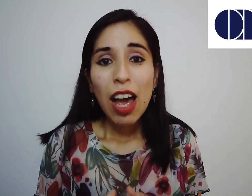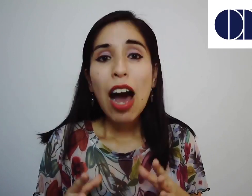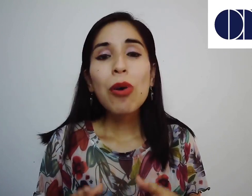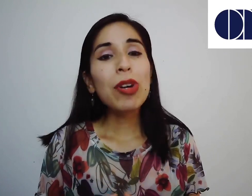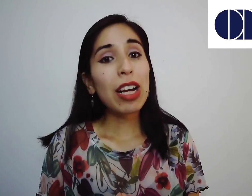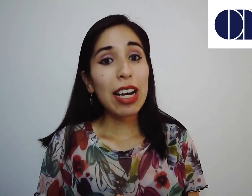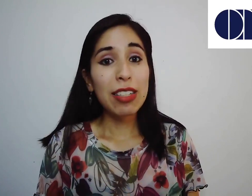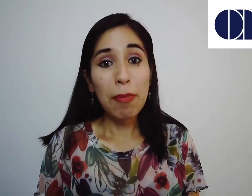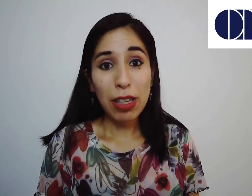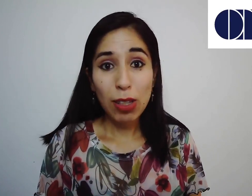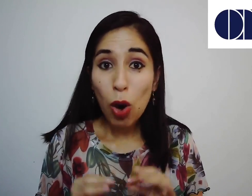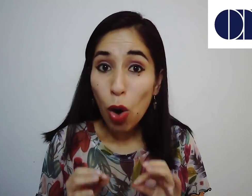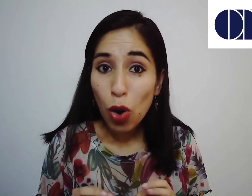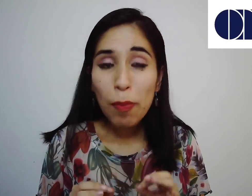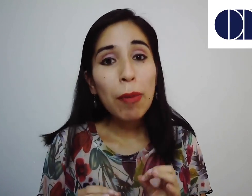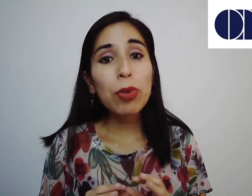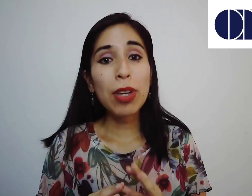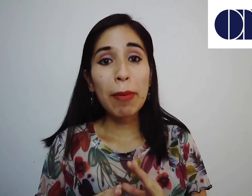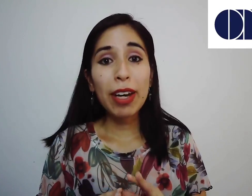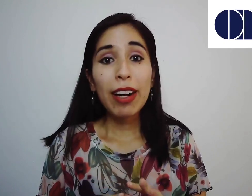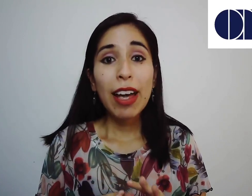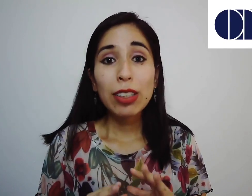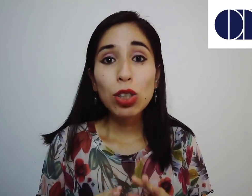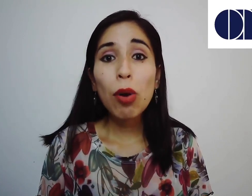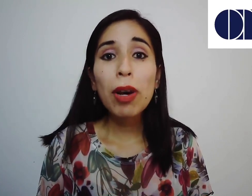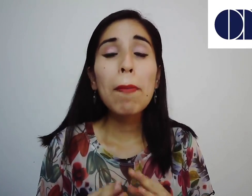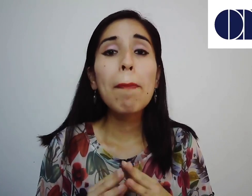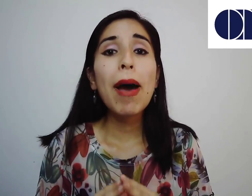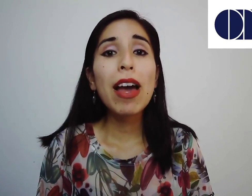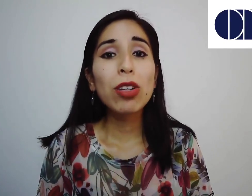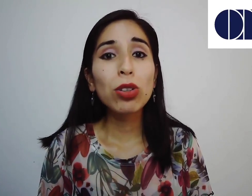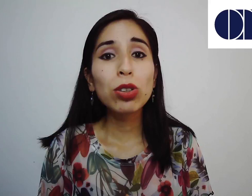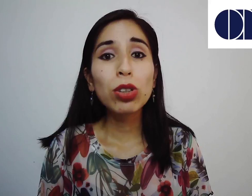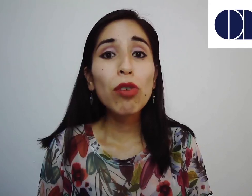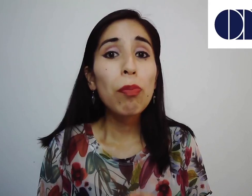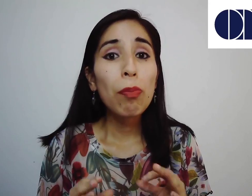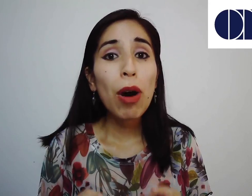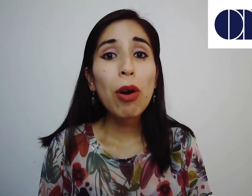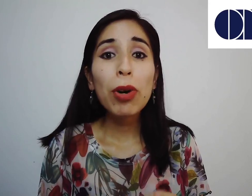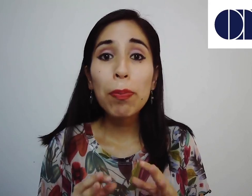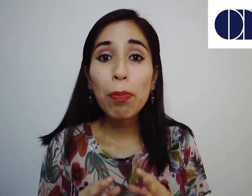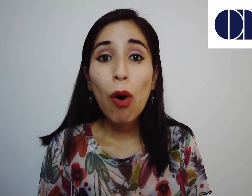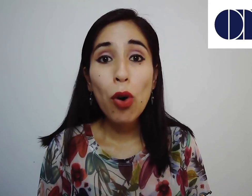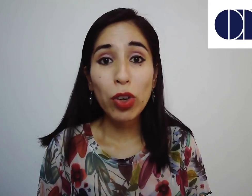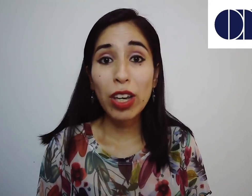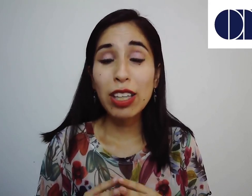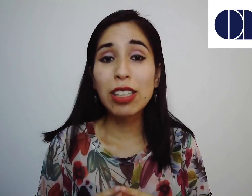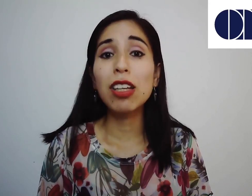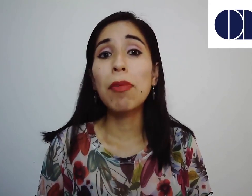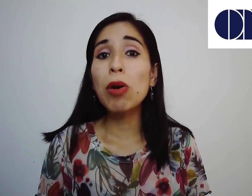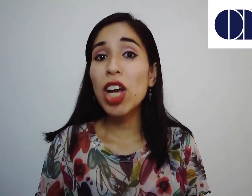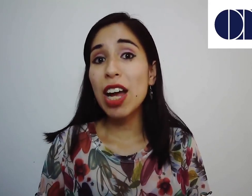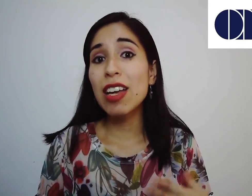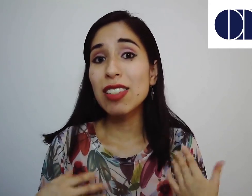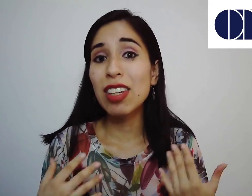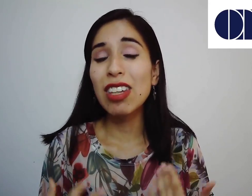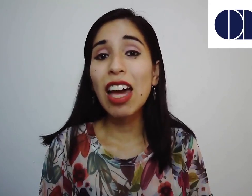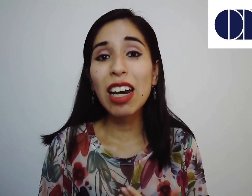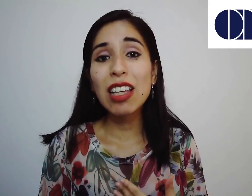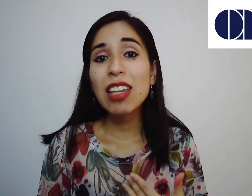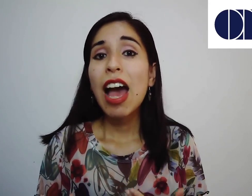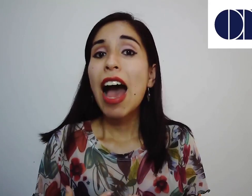a una clase más hoy vamos a ver sobre microsoft powerpoint es decir voy a